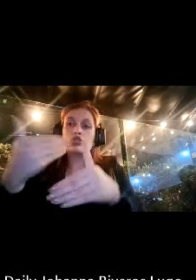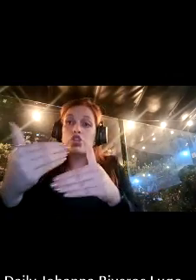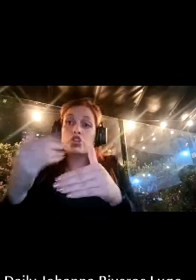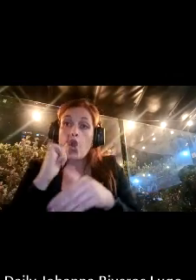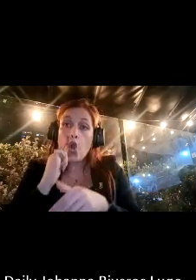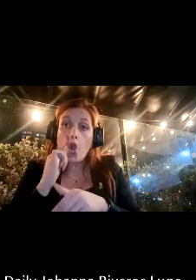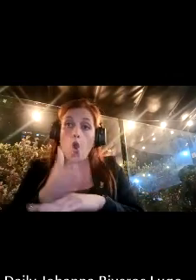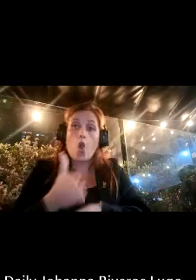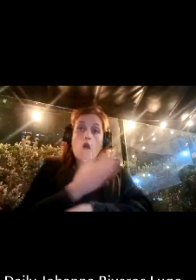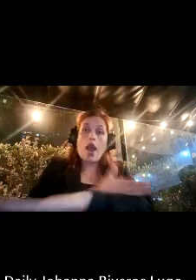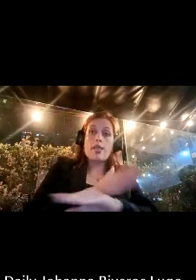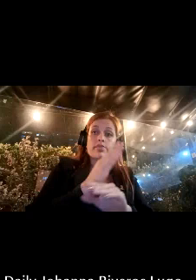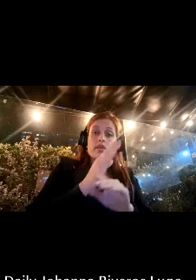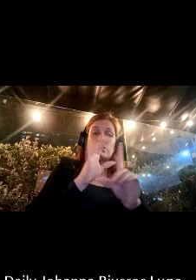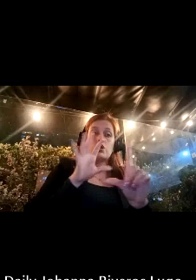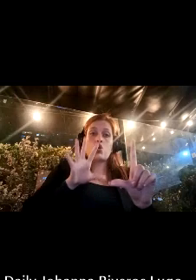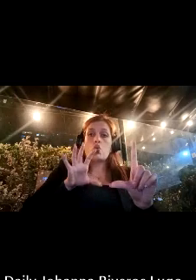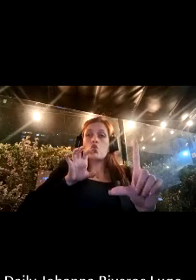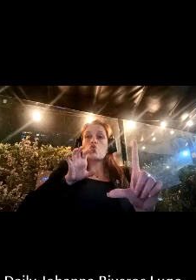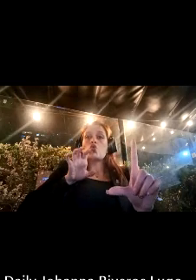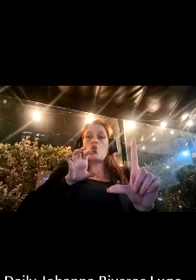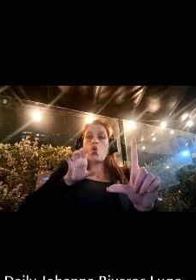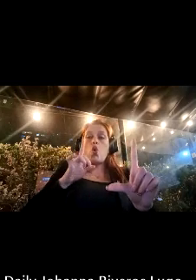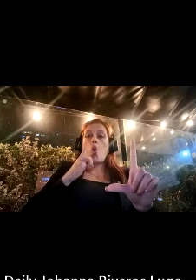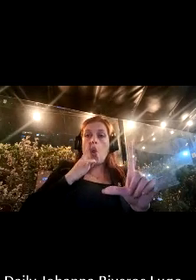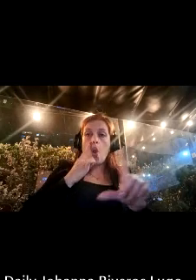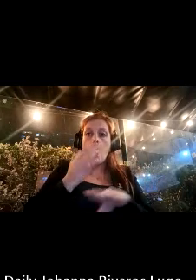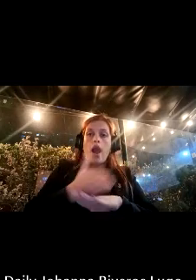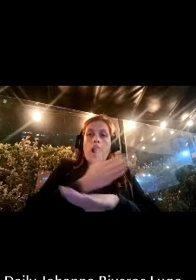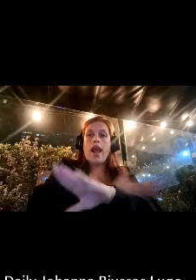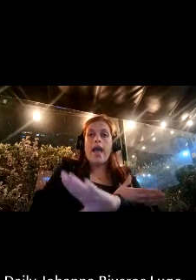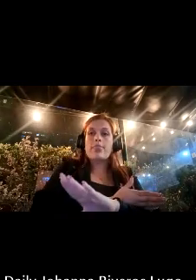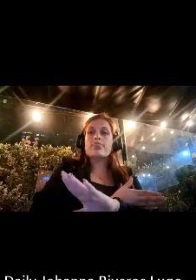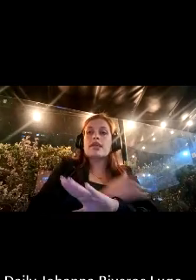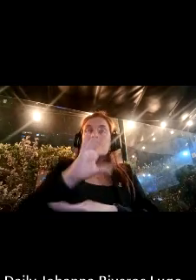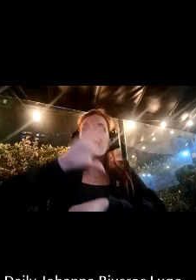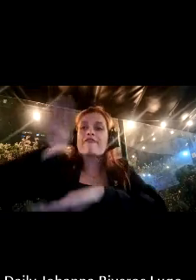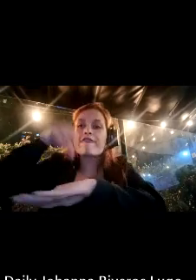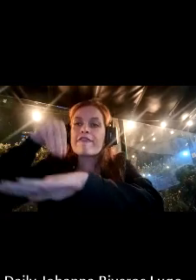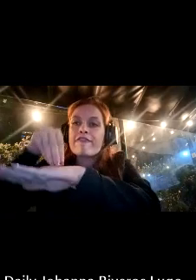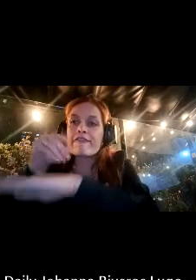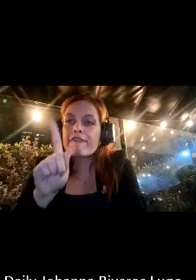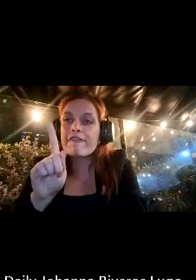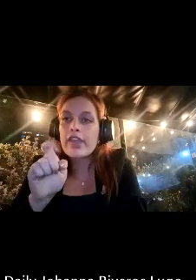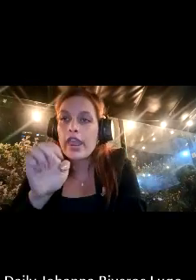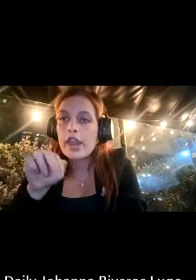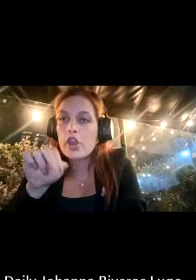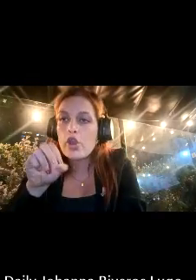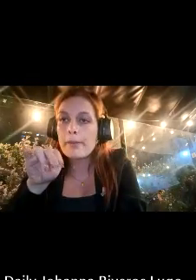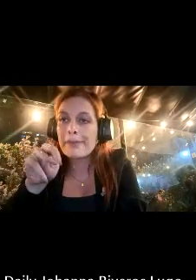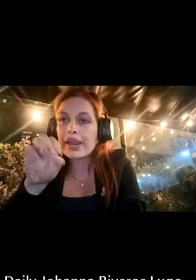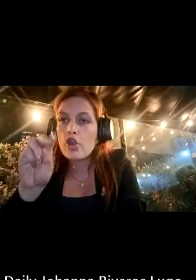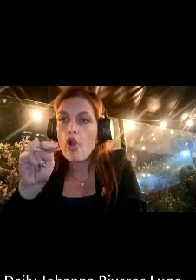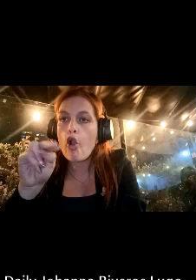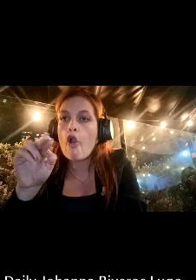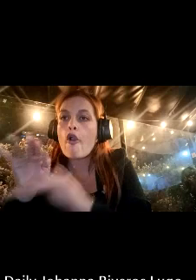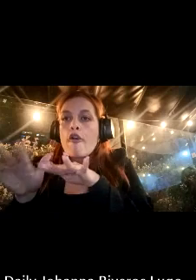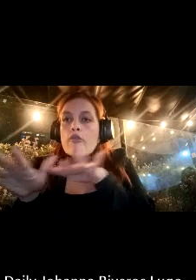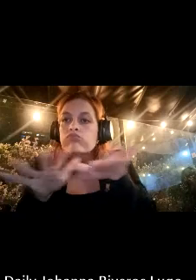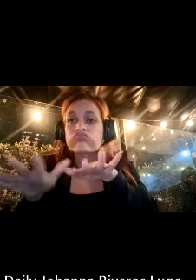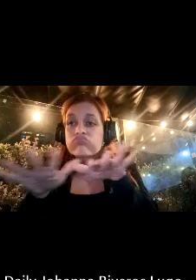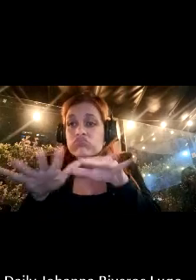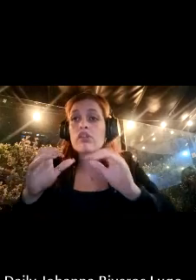se debe observar. Entonces la tarea es elegir un fenómeno físico cotidiano que desee explicar. Ustedes pueden explicar cualquier